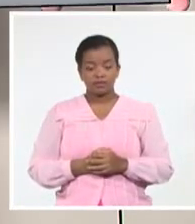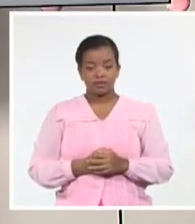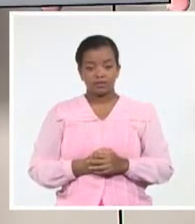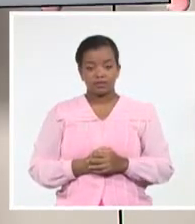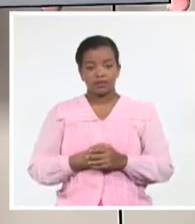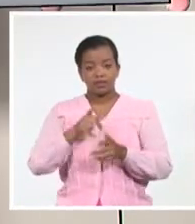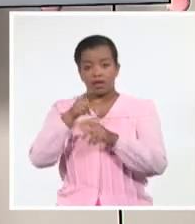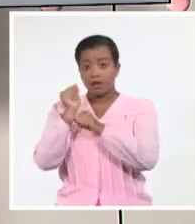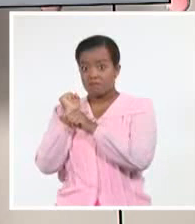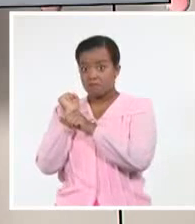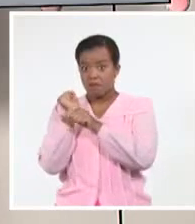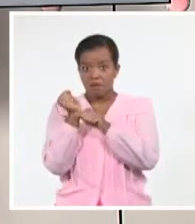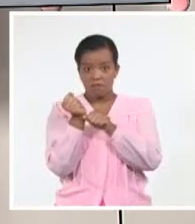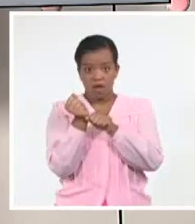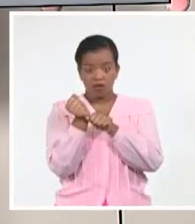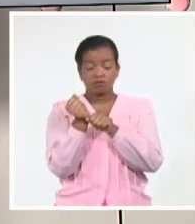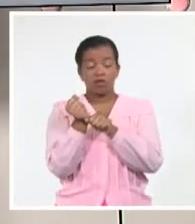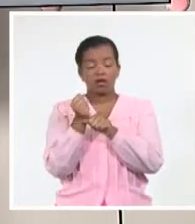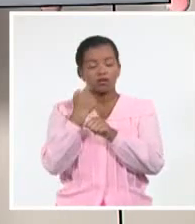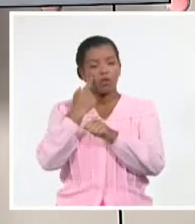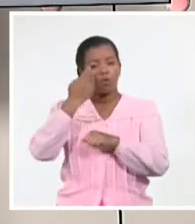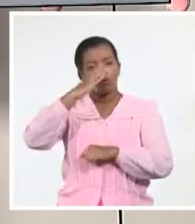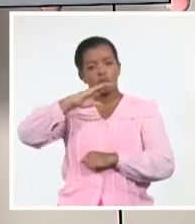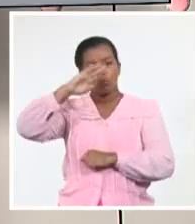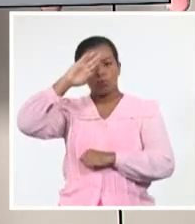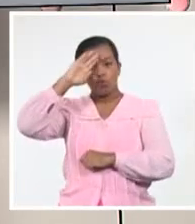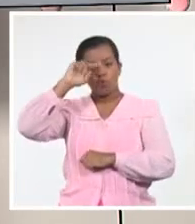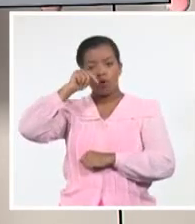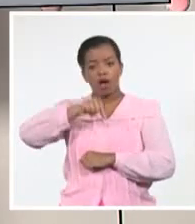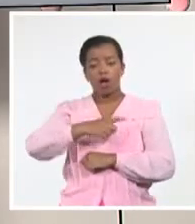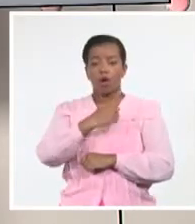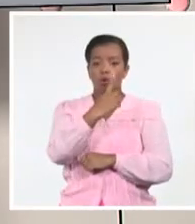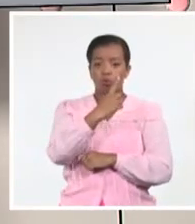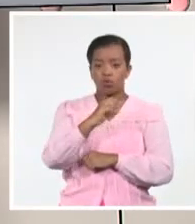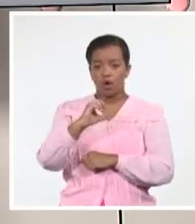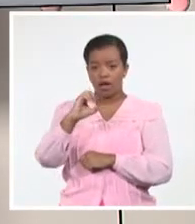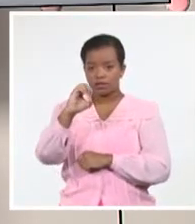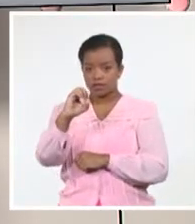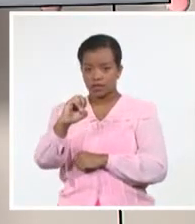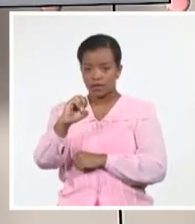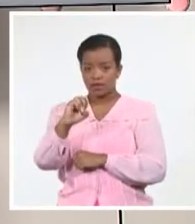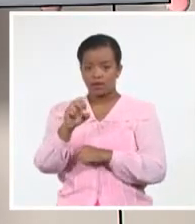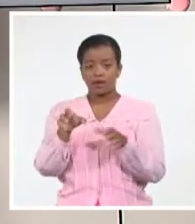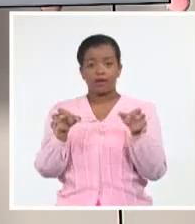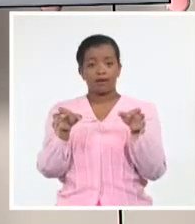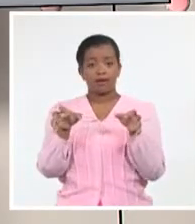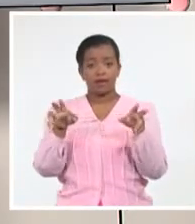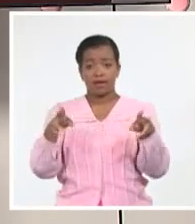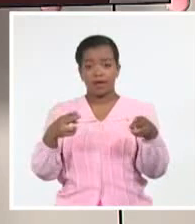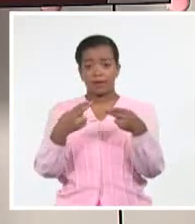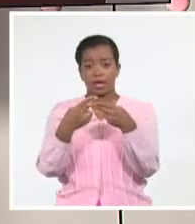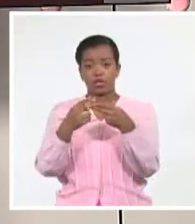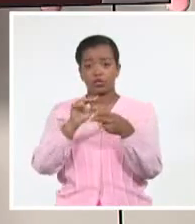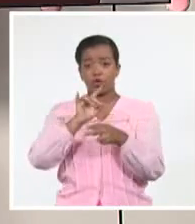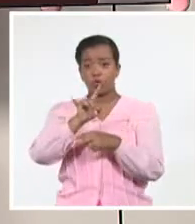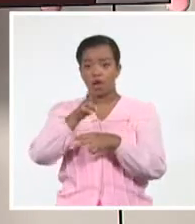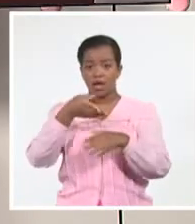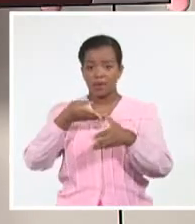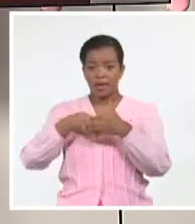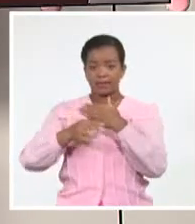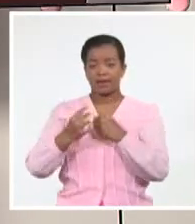el montículo para Alain Román, los cubanos se impusieron por 1-0 en un choque dilatado hasta las 9 entradas en el cierre de la fase de